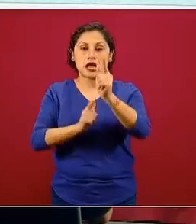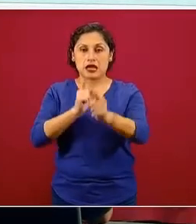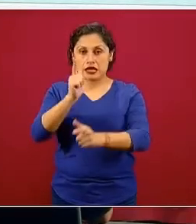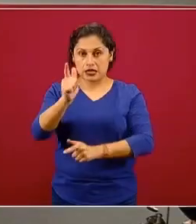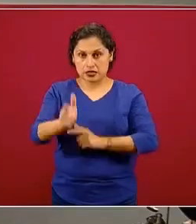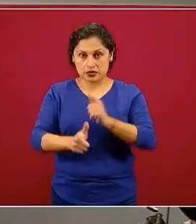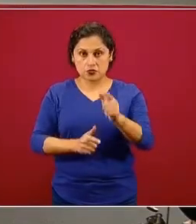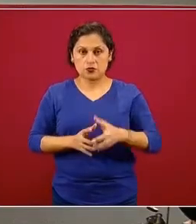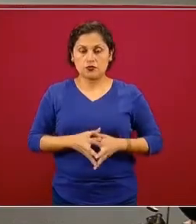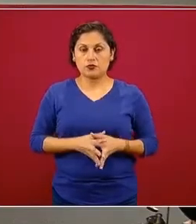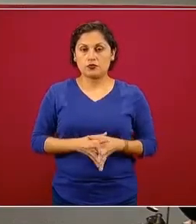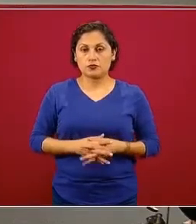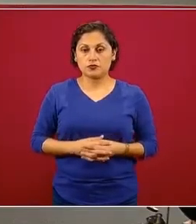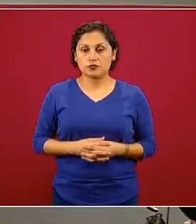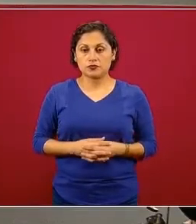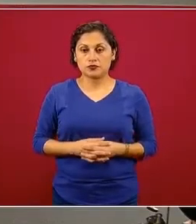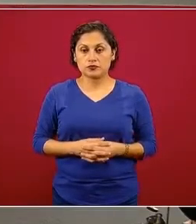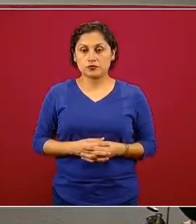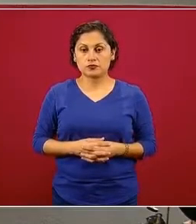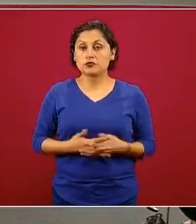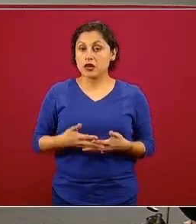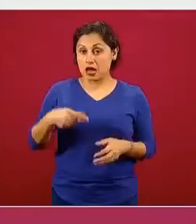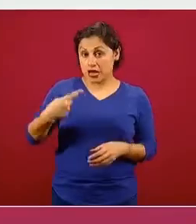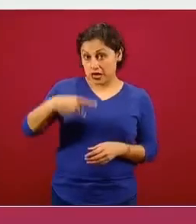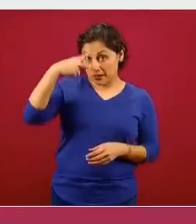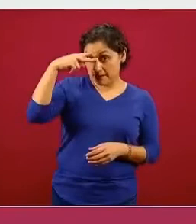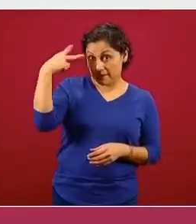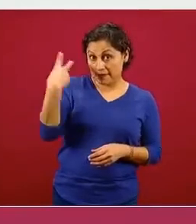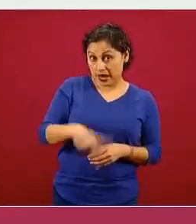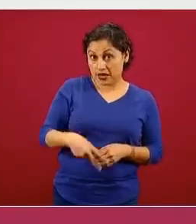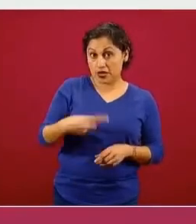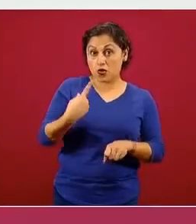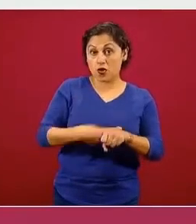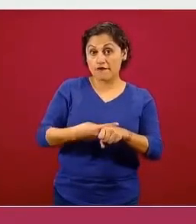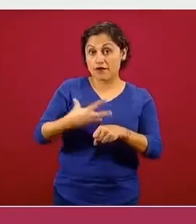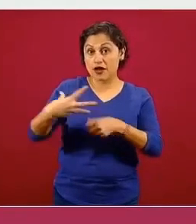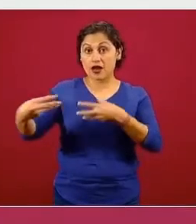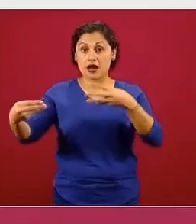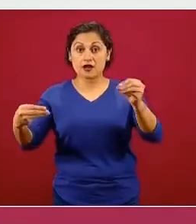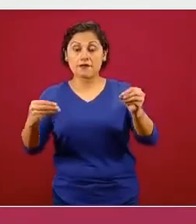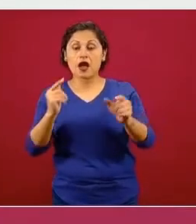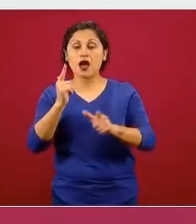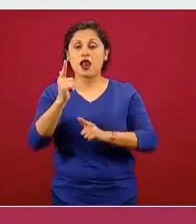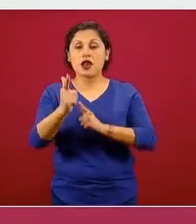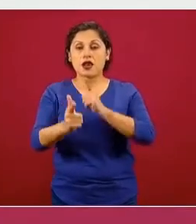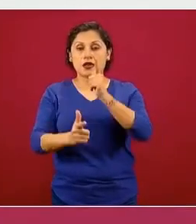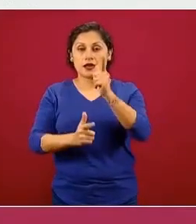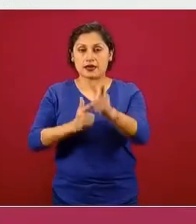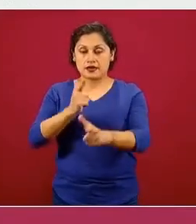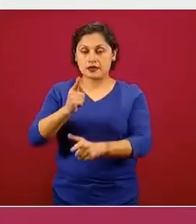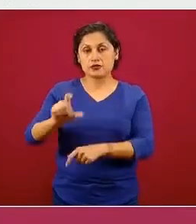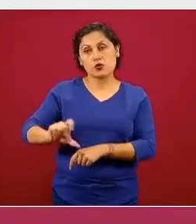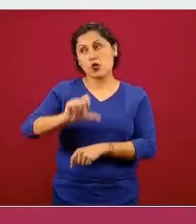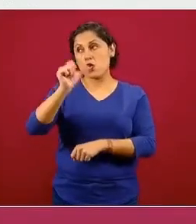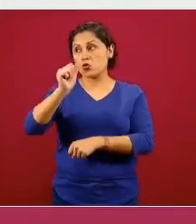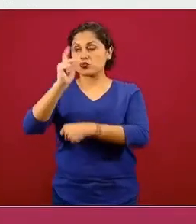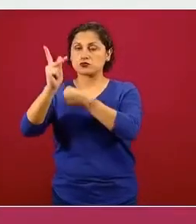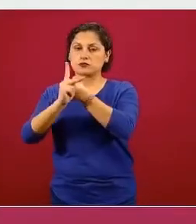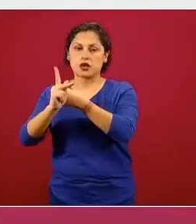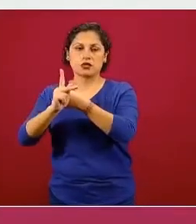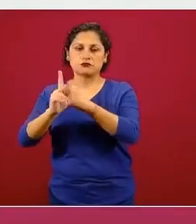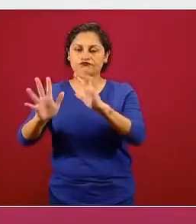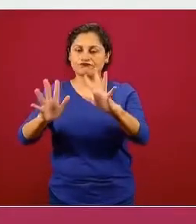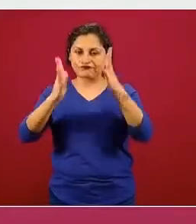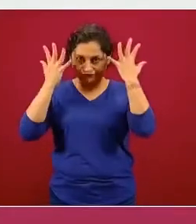progresivamente. Está más lenta la epidemia en México que en otros países. Y si lo vemos estado por estado, como lo veremos a